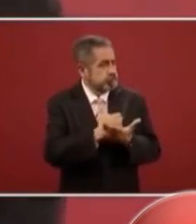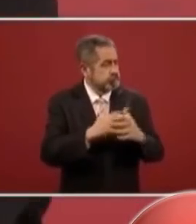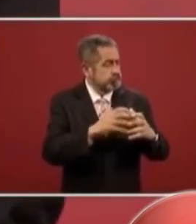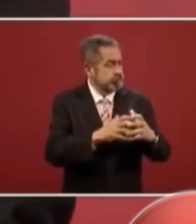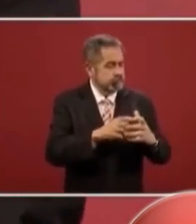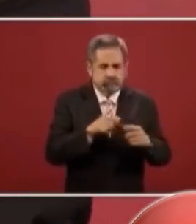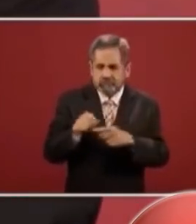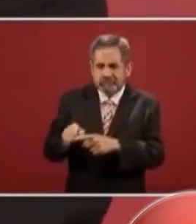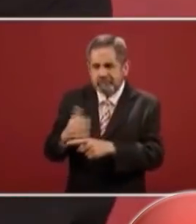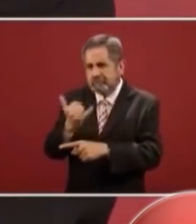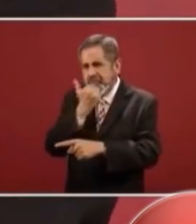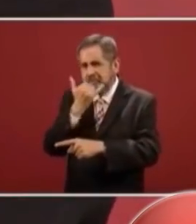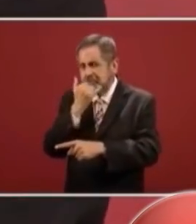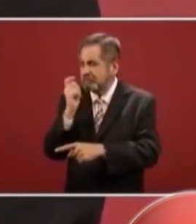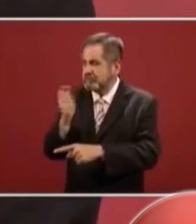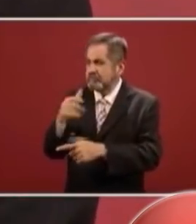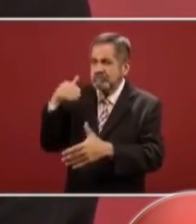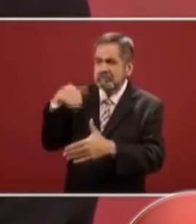sea un fracaso